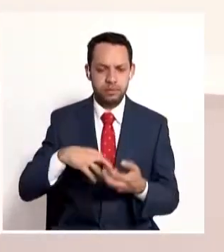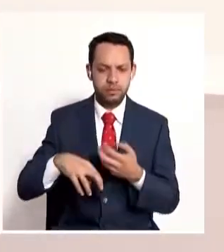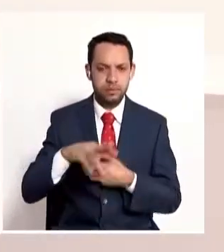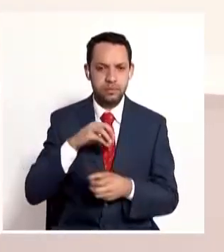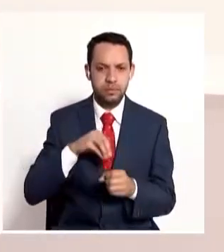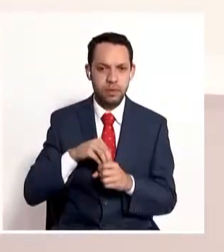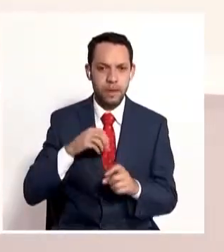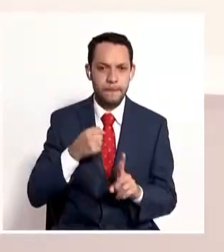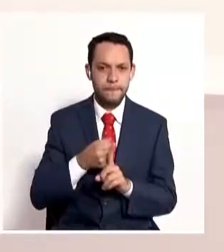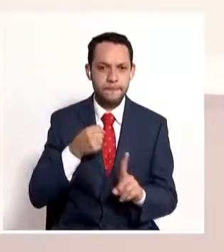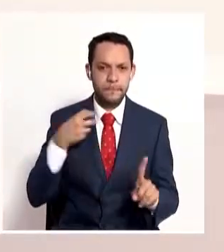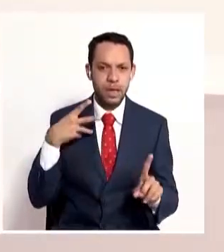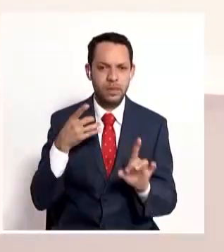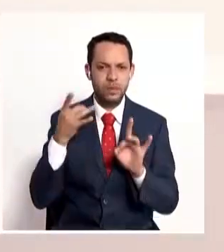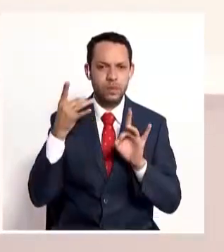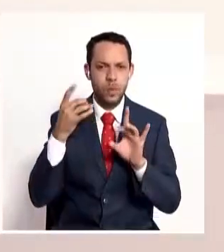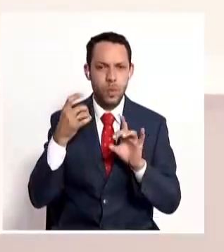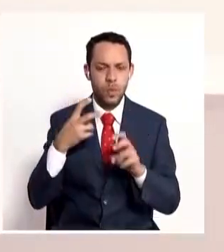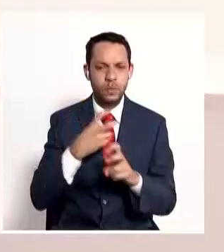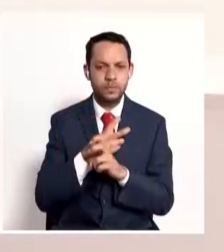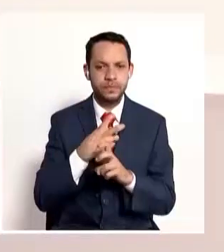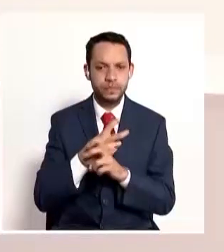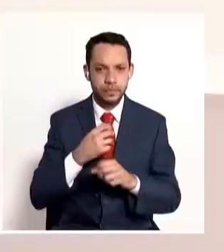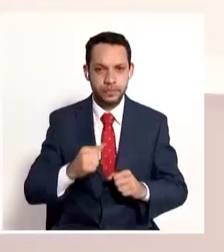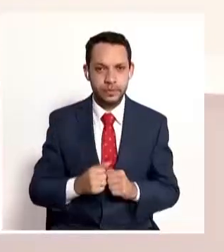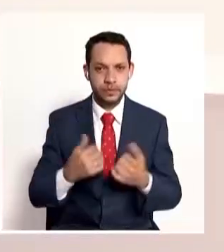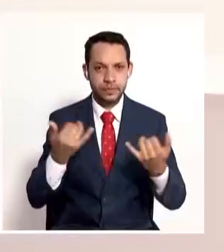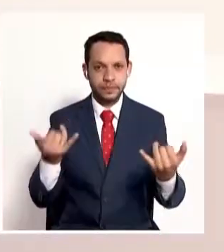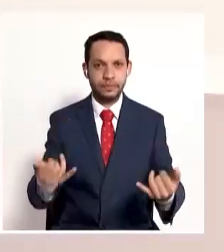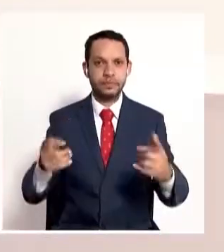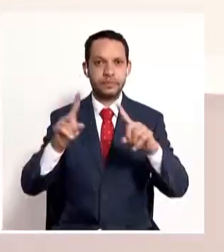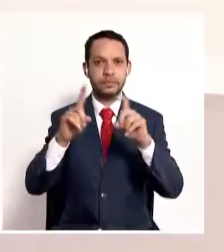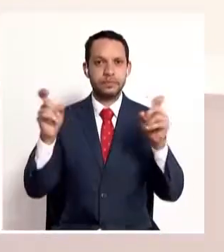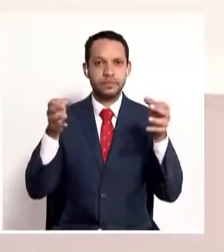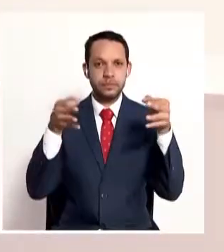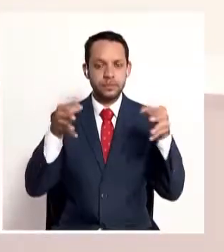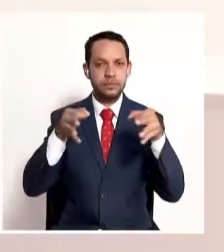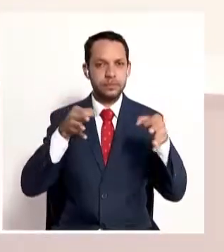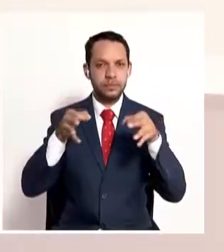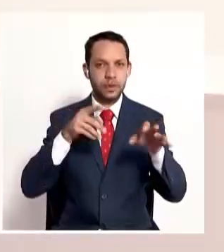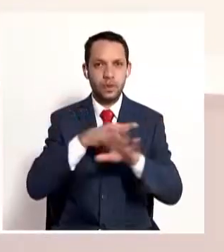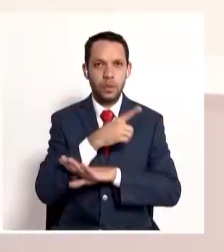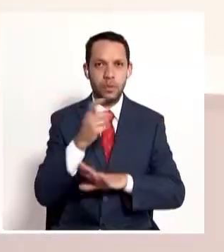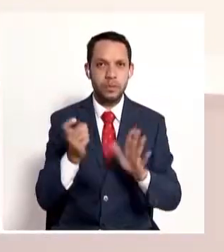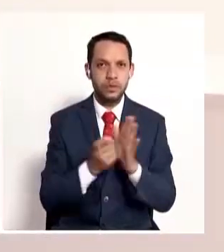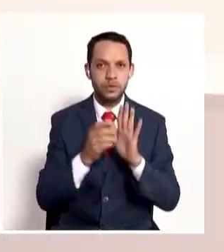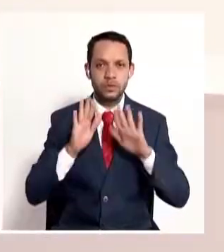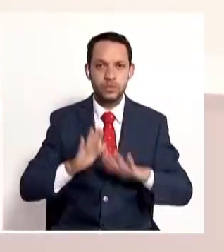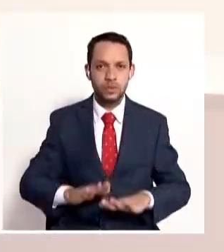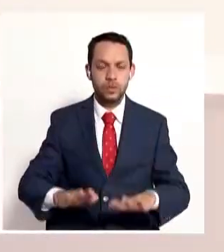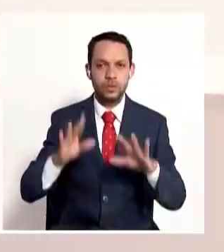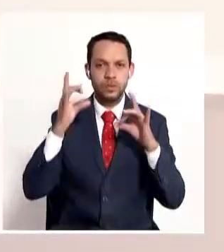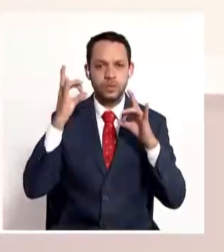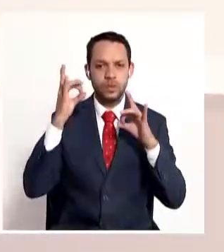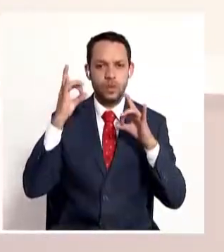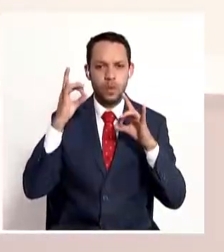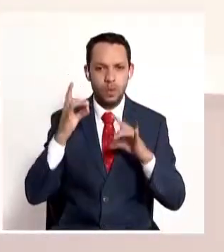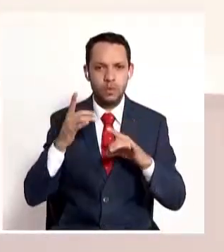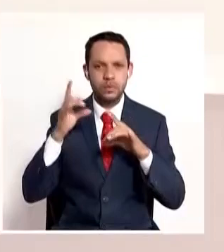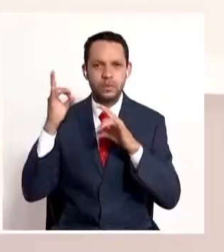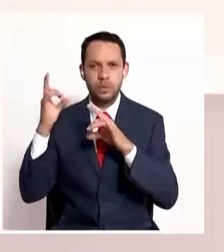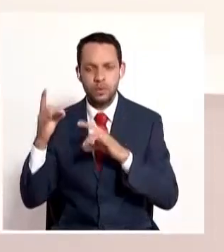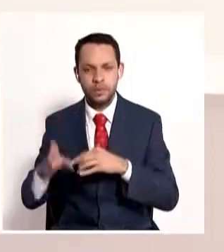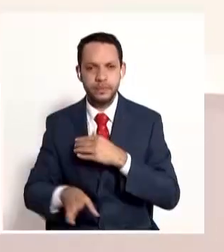dolor entonces vamos hoy a hablar de todo ese proceso de dolor hay otra causa de dolor osteoarticular